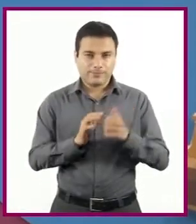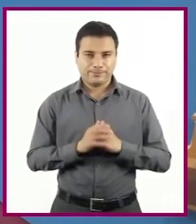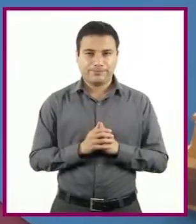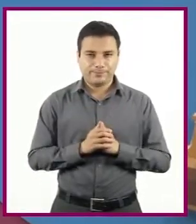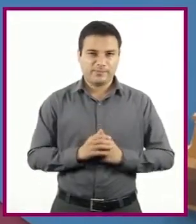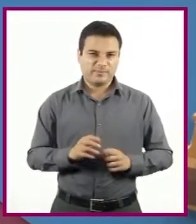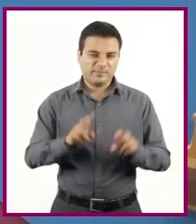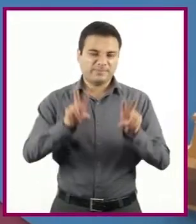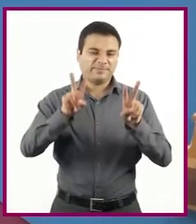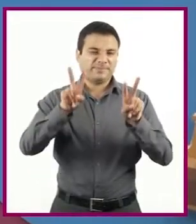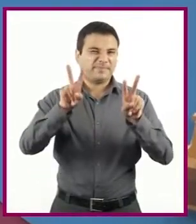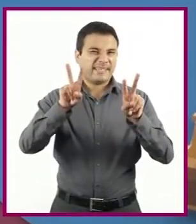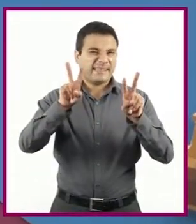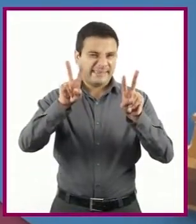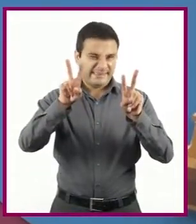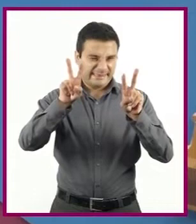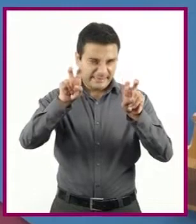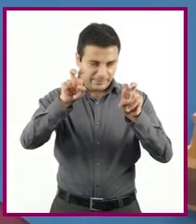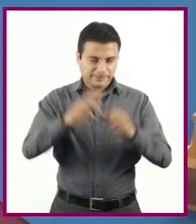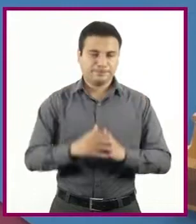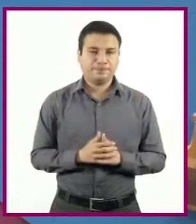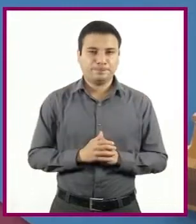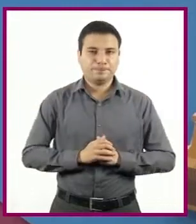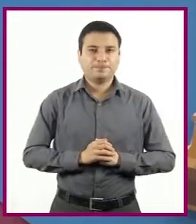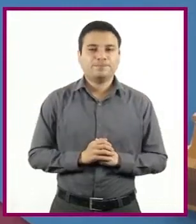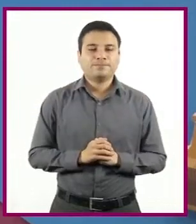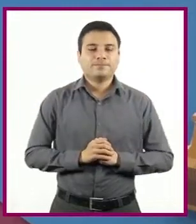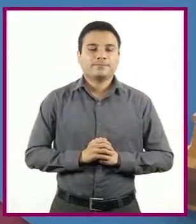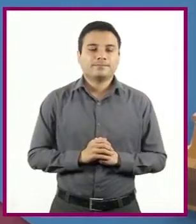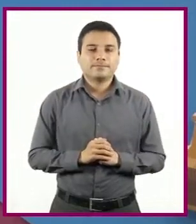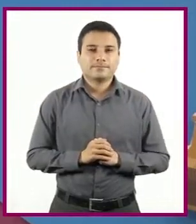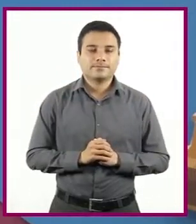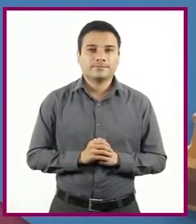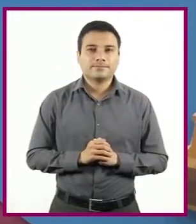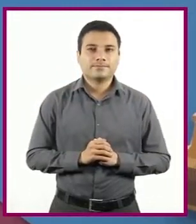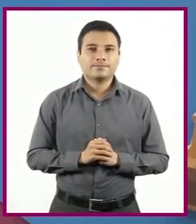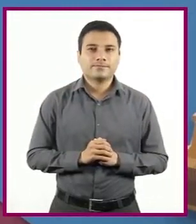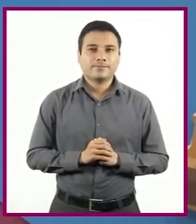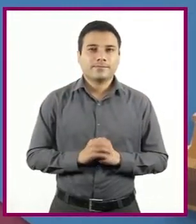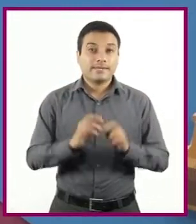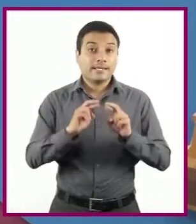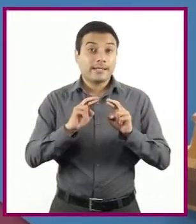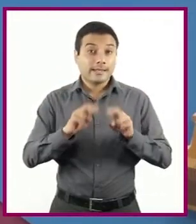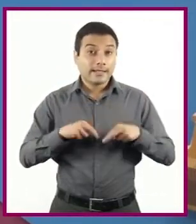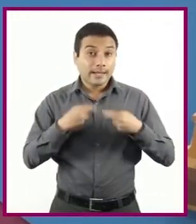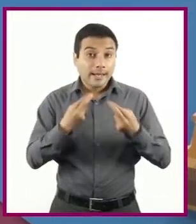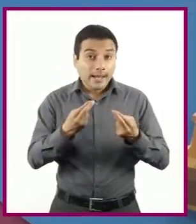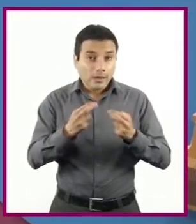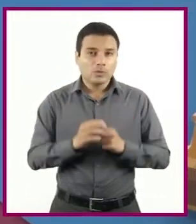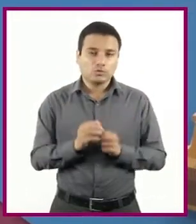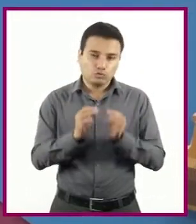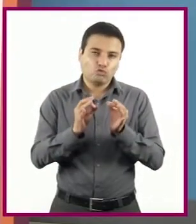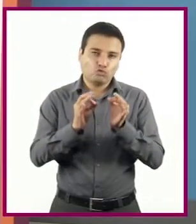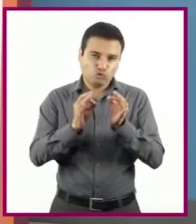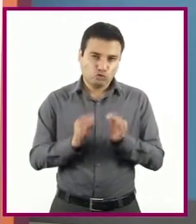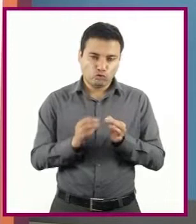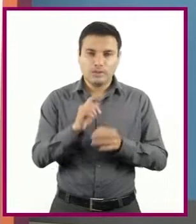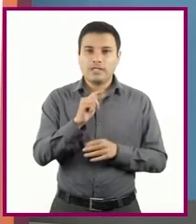Quintana Bustamante y Elisa Zaragoza Quintana, titulado Un regalo de Totonacapan para el